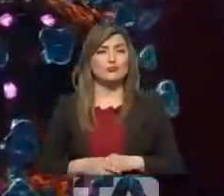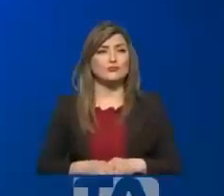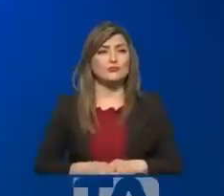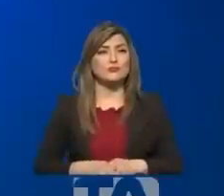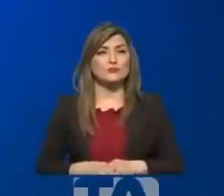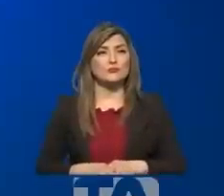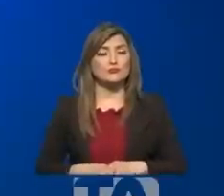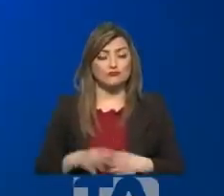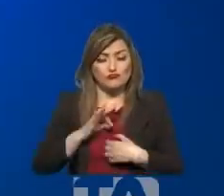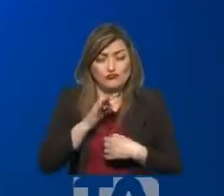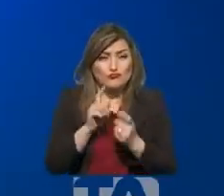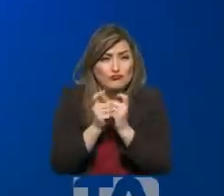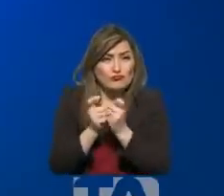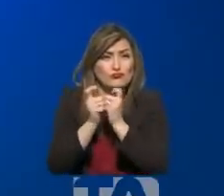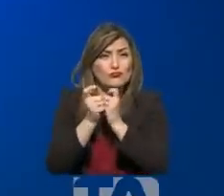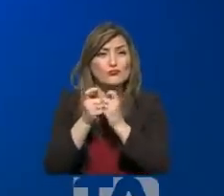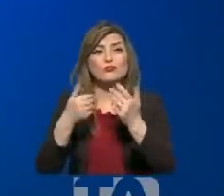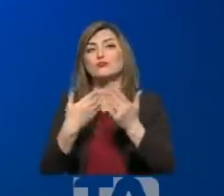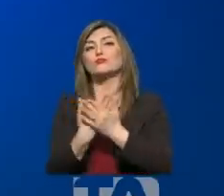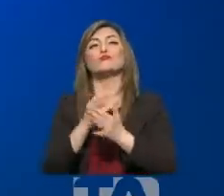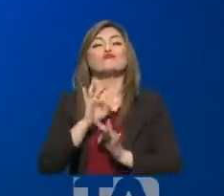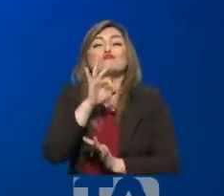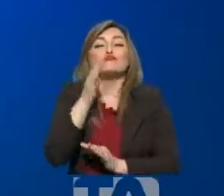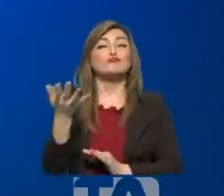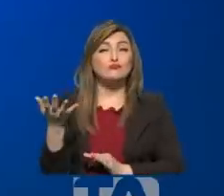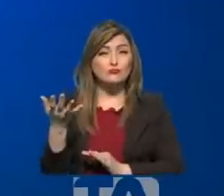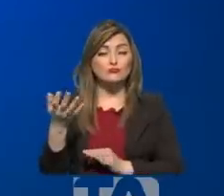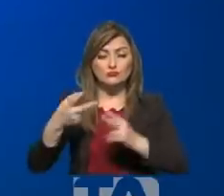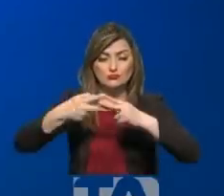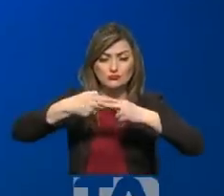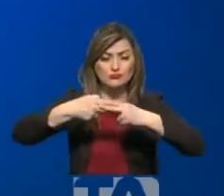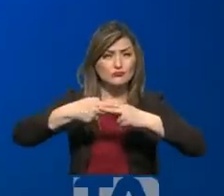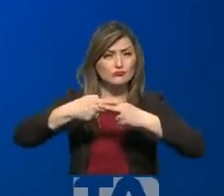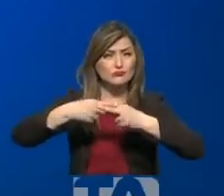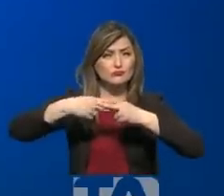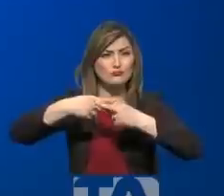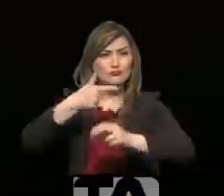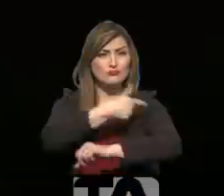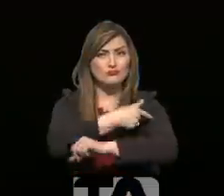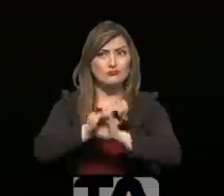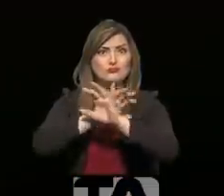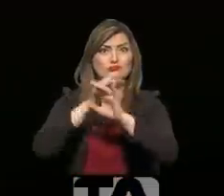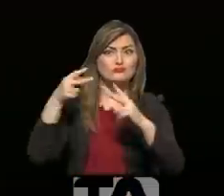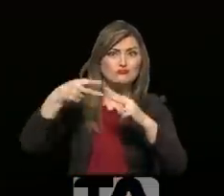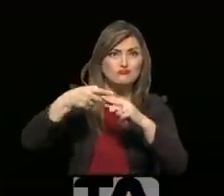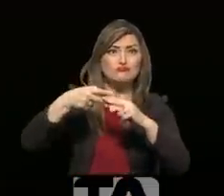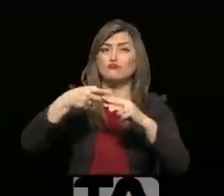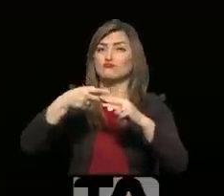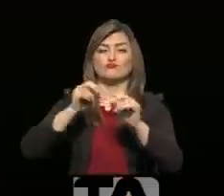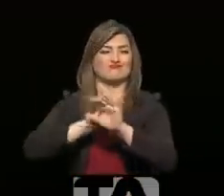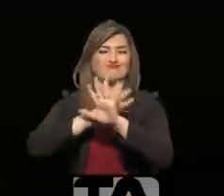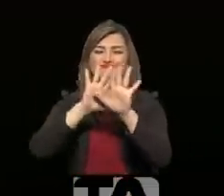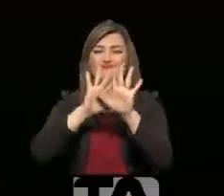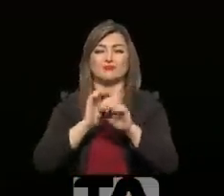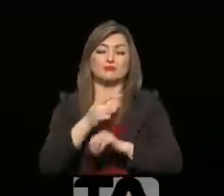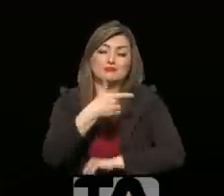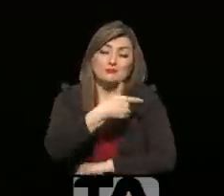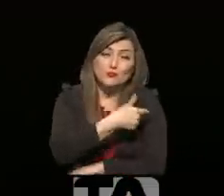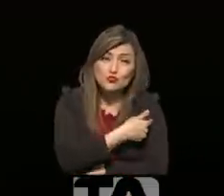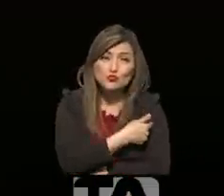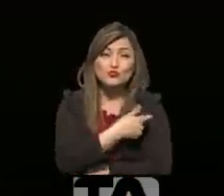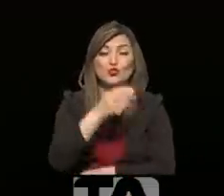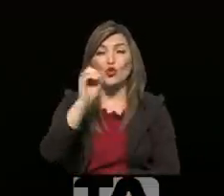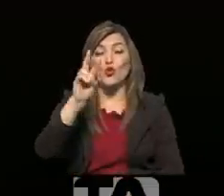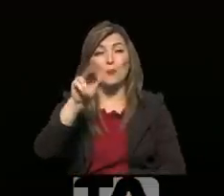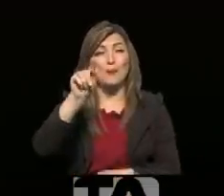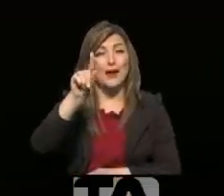estas mutaciones y estas nuevas variantes no tienen una relación clara con la vacunación. Parecería ser que la vacuna